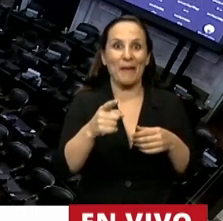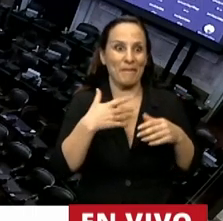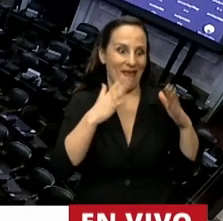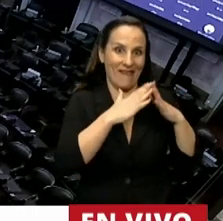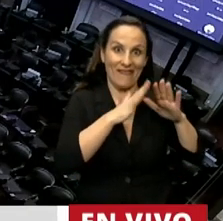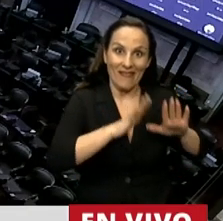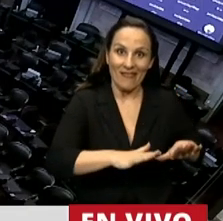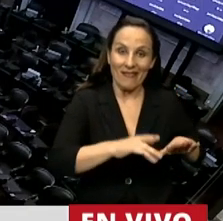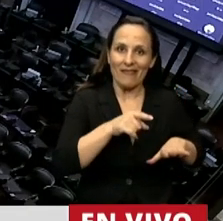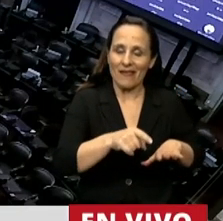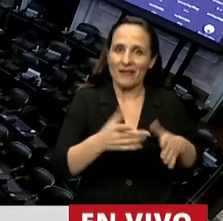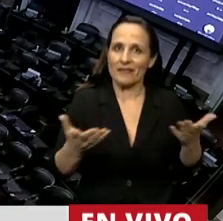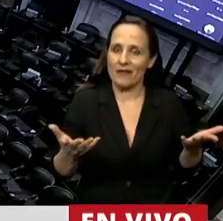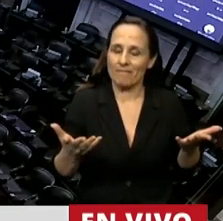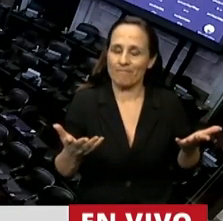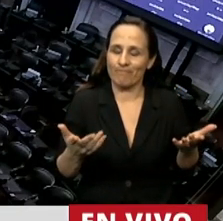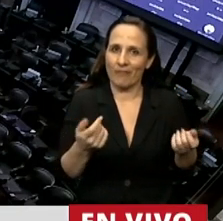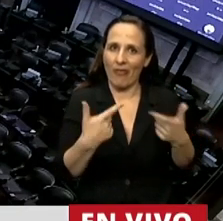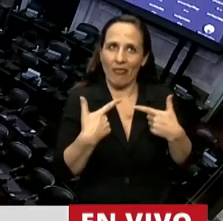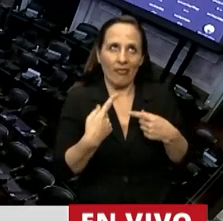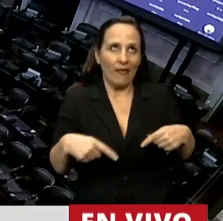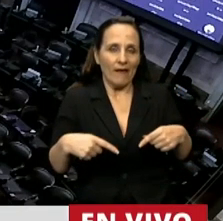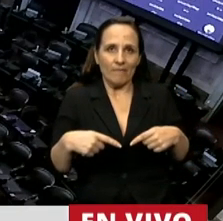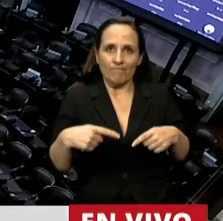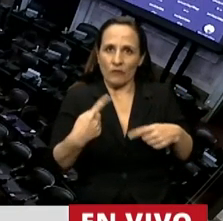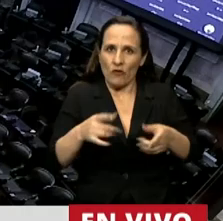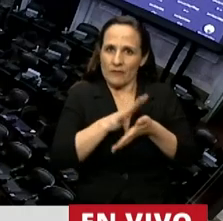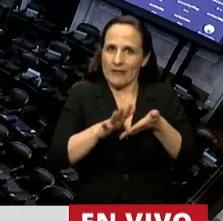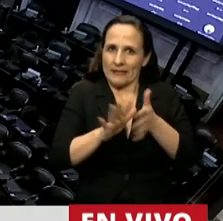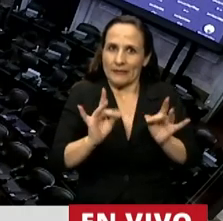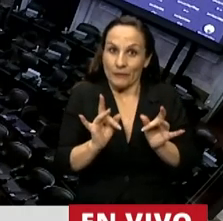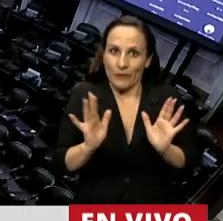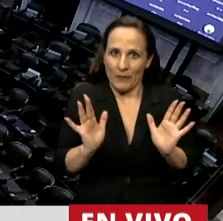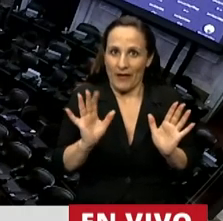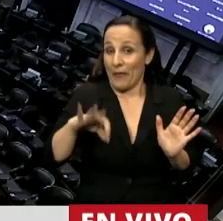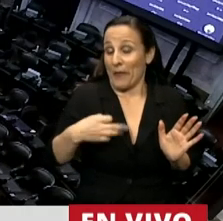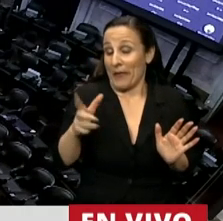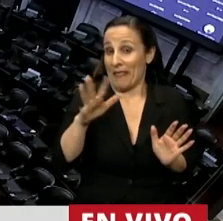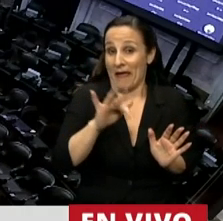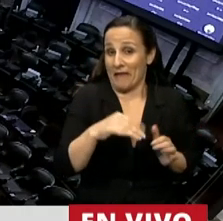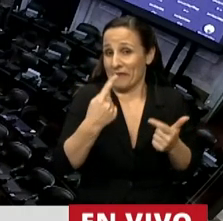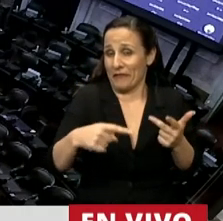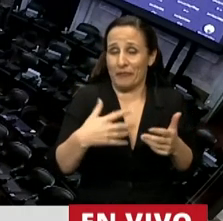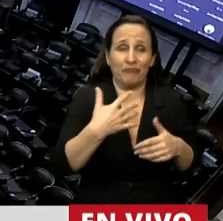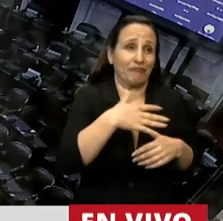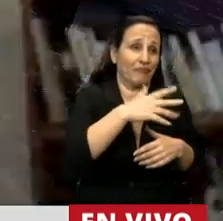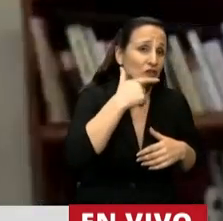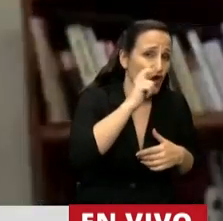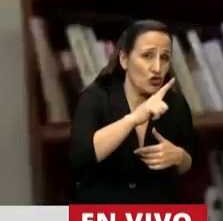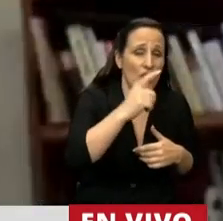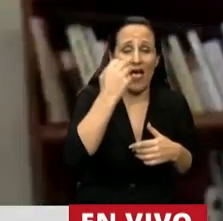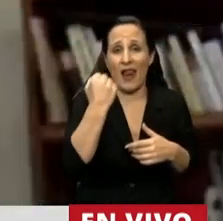y obligatorio sin duda nos planteó desafíos en todos los aspectos de nuestra vida, ¿no? Lo social, lo